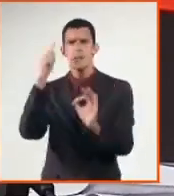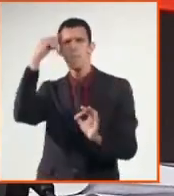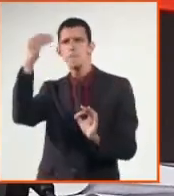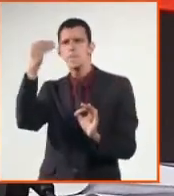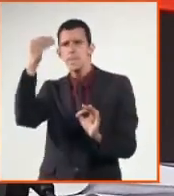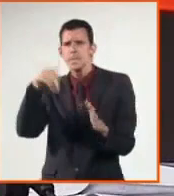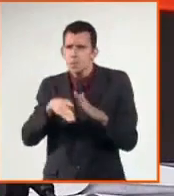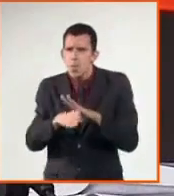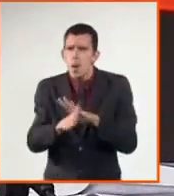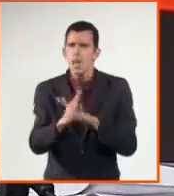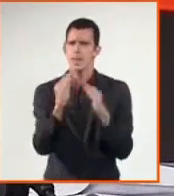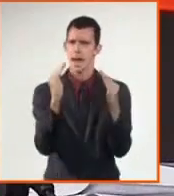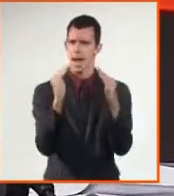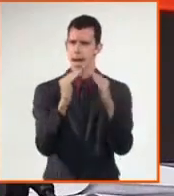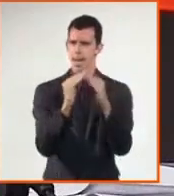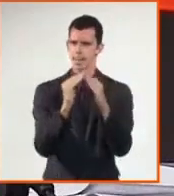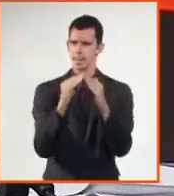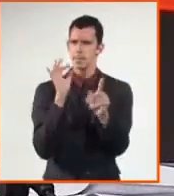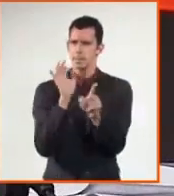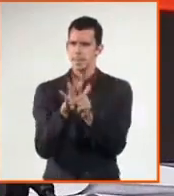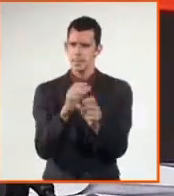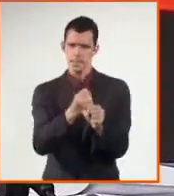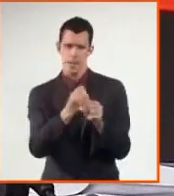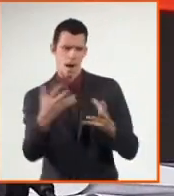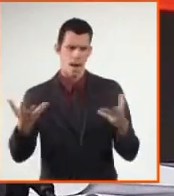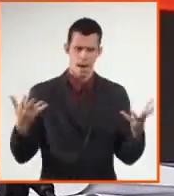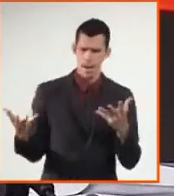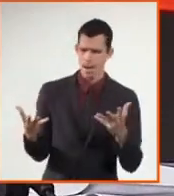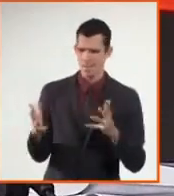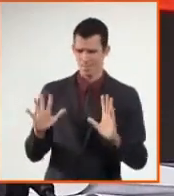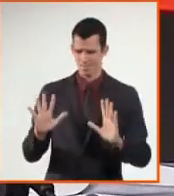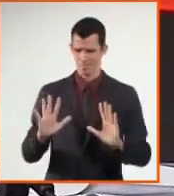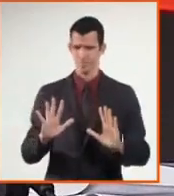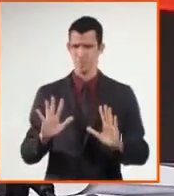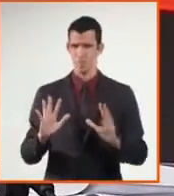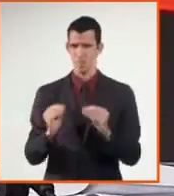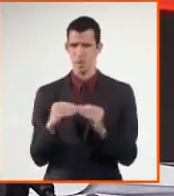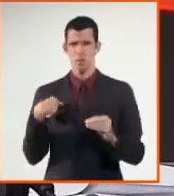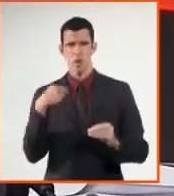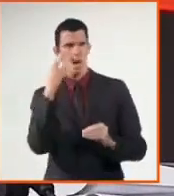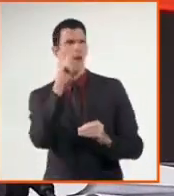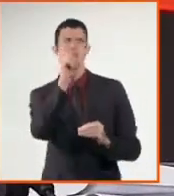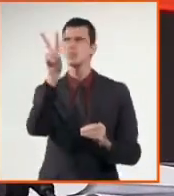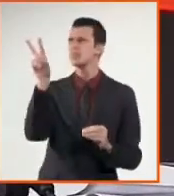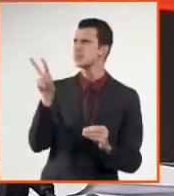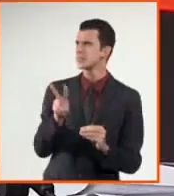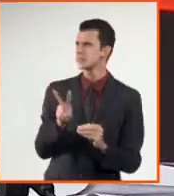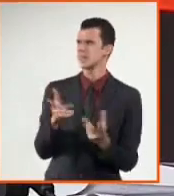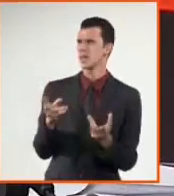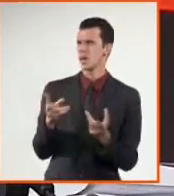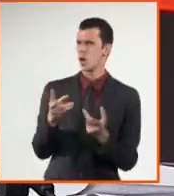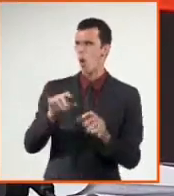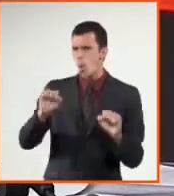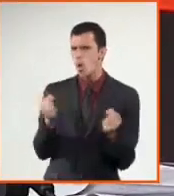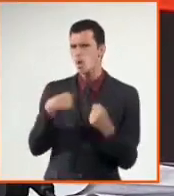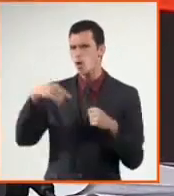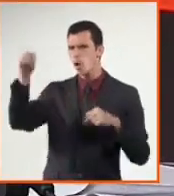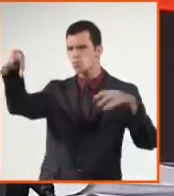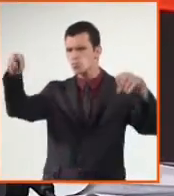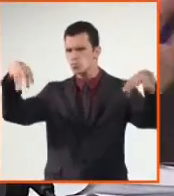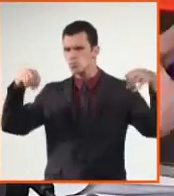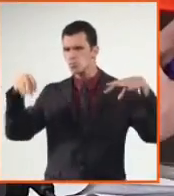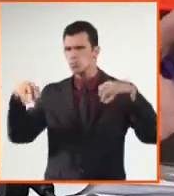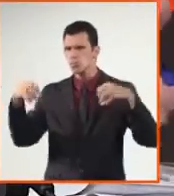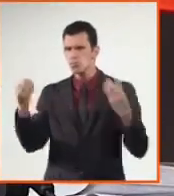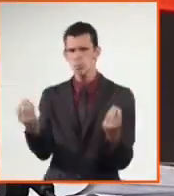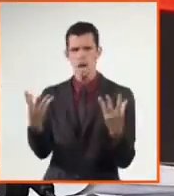terminaríamos haciendo un llamado a las oraciones de la energía y qué bueno forma parte importante de la